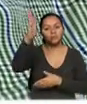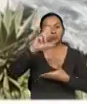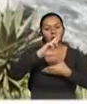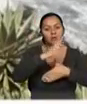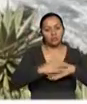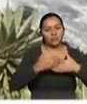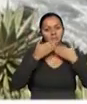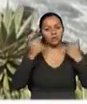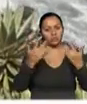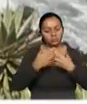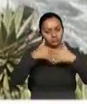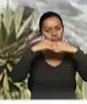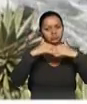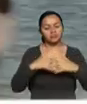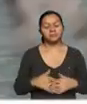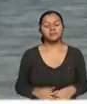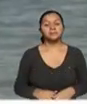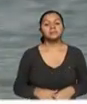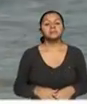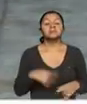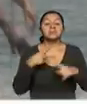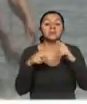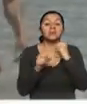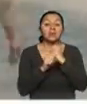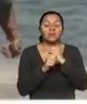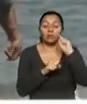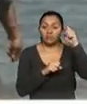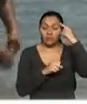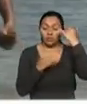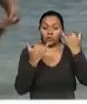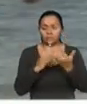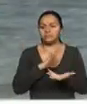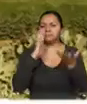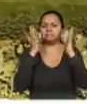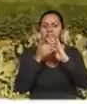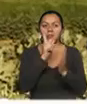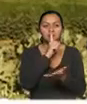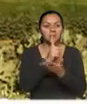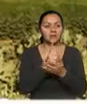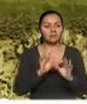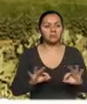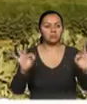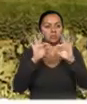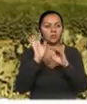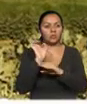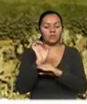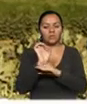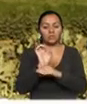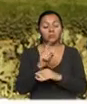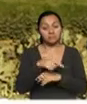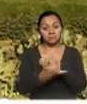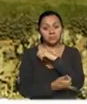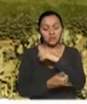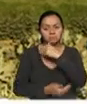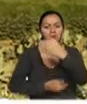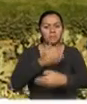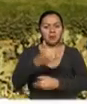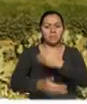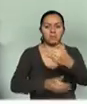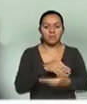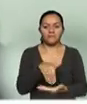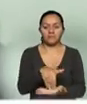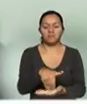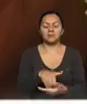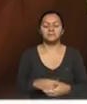Latina. Sin duda, el trabajo del gobierno nacional ha logrado cambios irreversibles en el Ecuador, un país que camina a paso